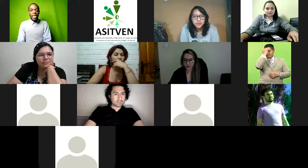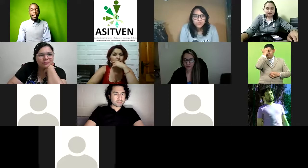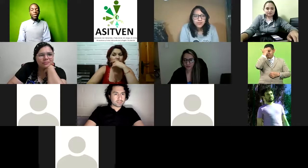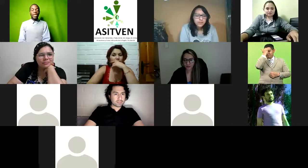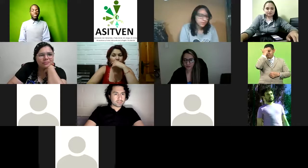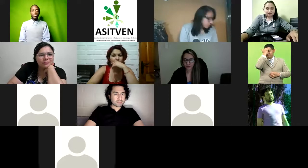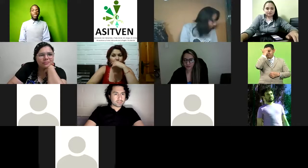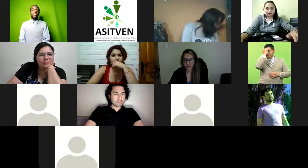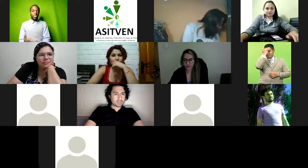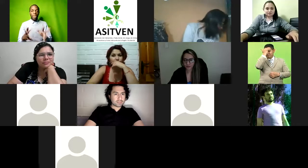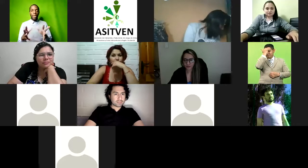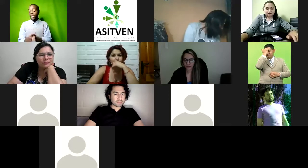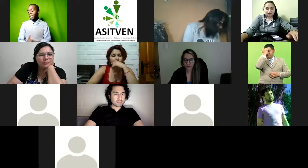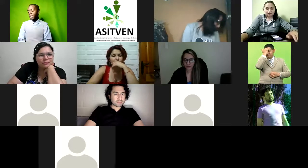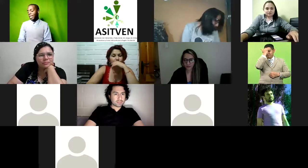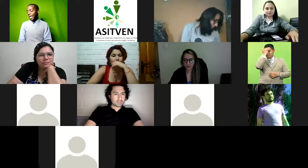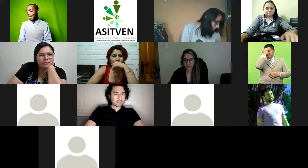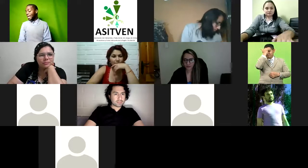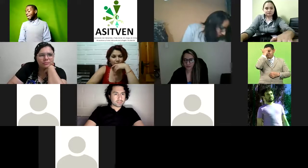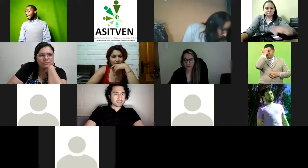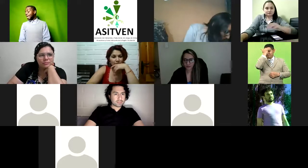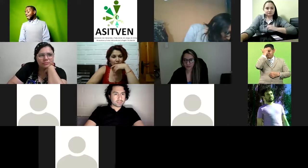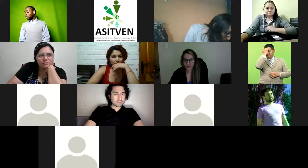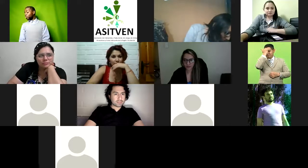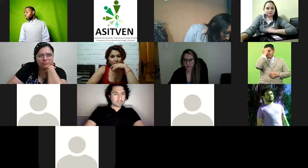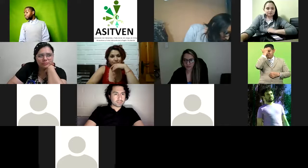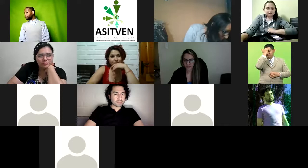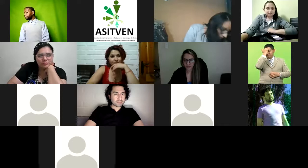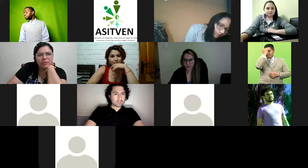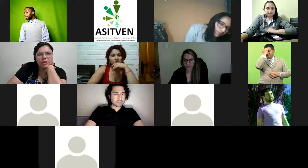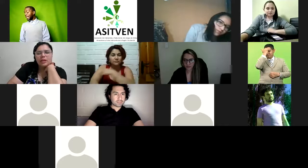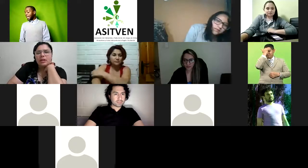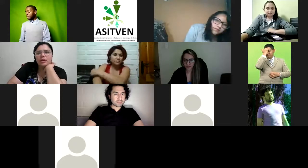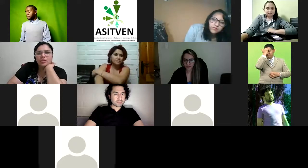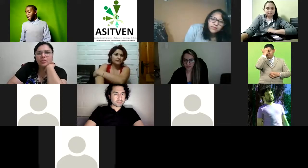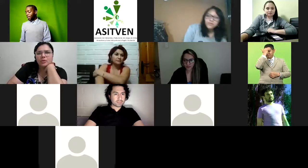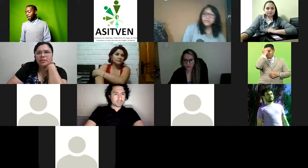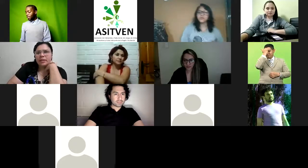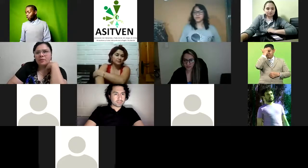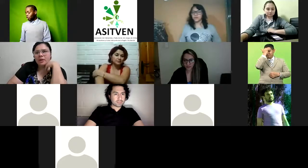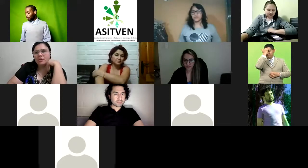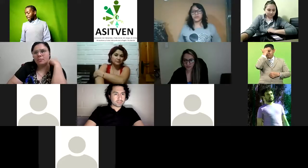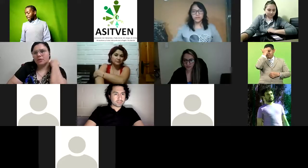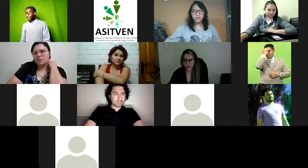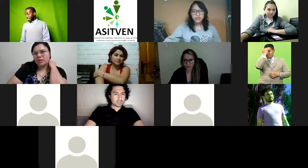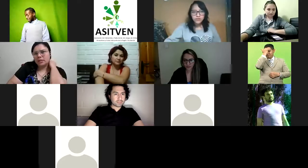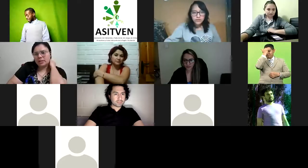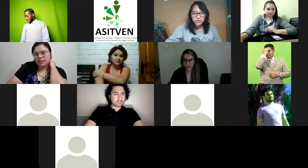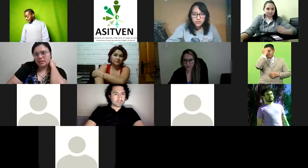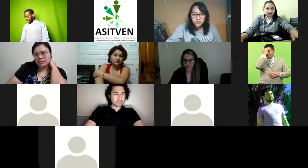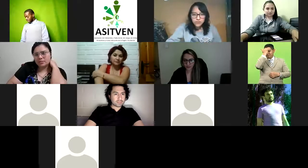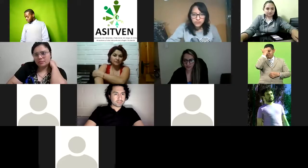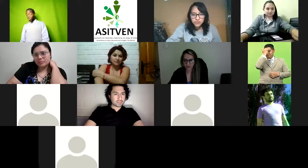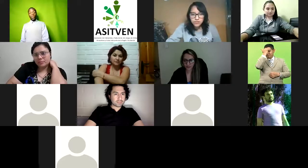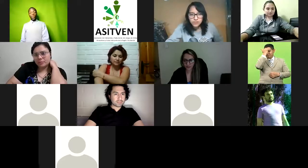están así con esa dificultad. También vamos a estar pendientes ahí en el grupo. Bien, Ruby, te leo entonces, acá una pregunta que están